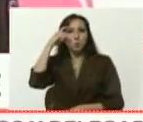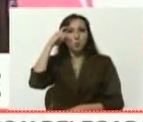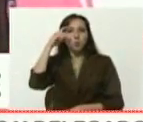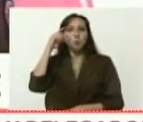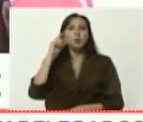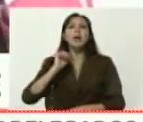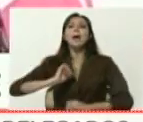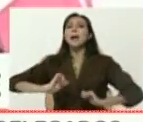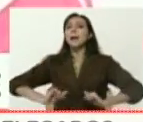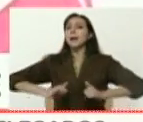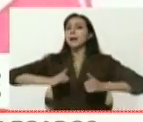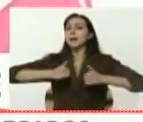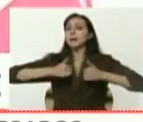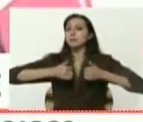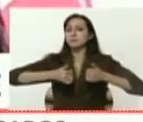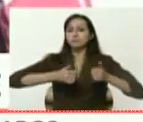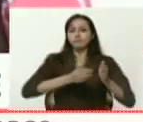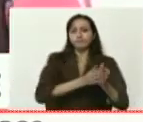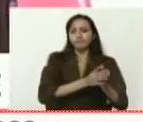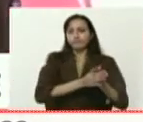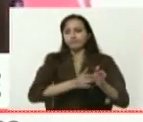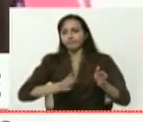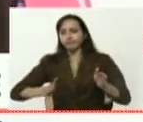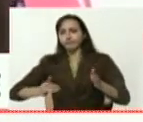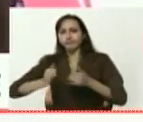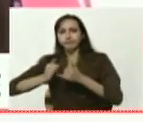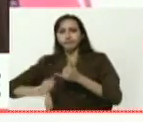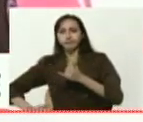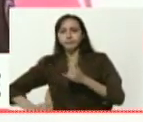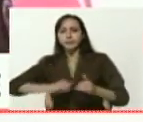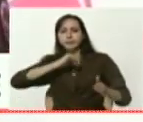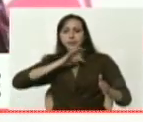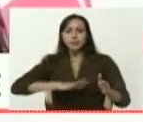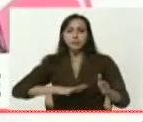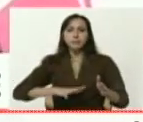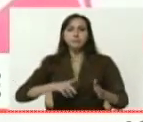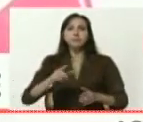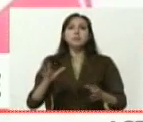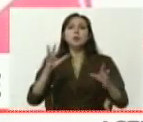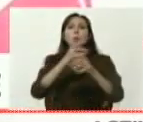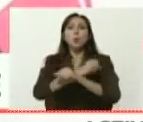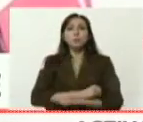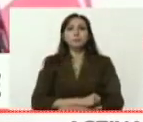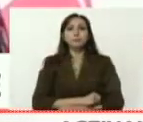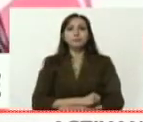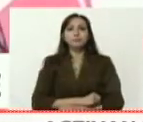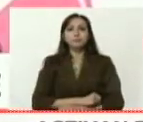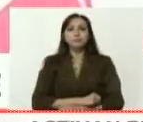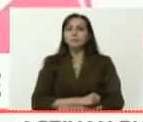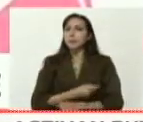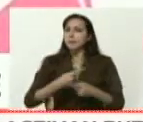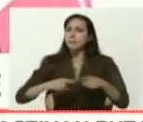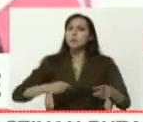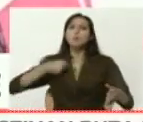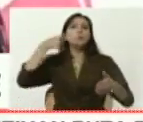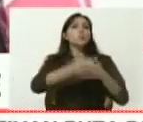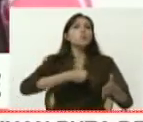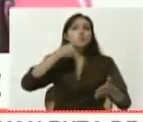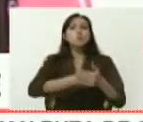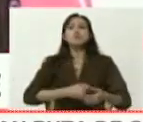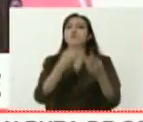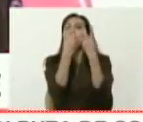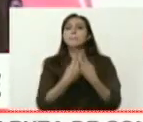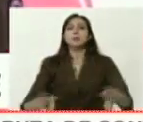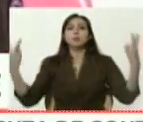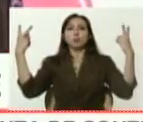el inicio y el fin de un periplo histórico de oscuridad, de lucha, de batalla y victoria.